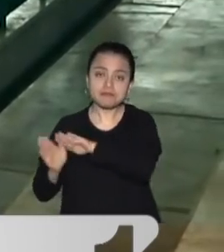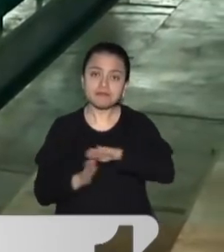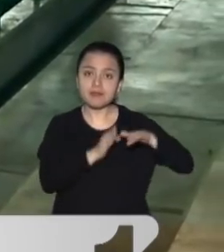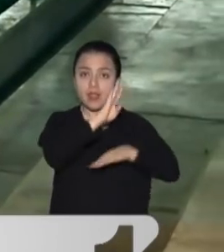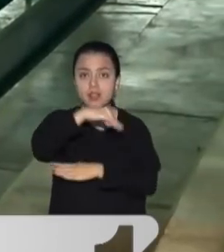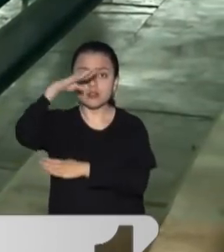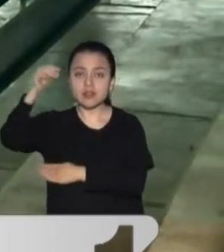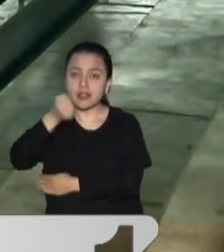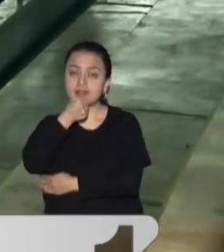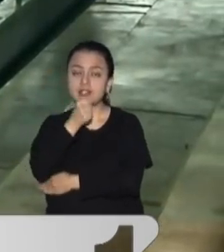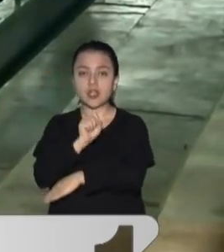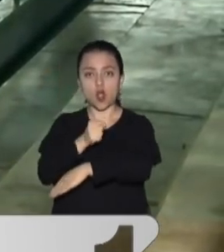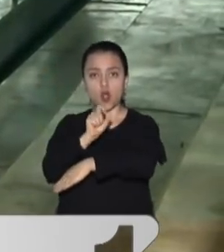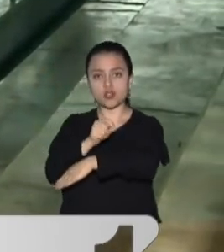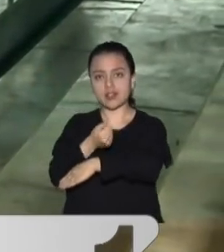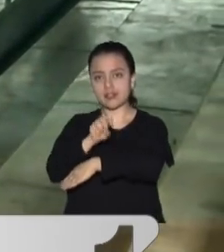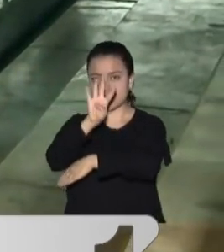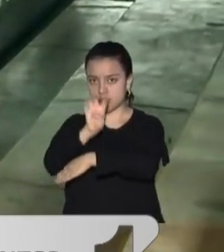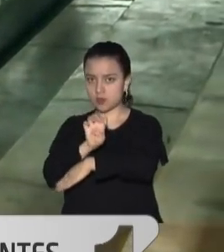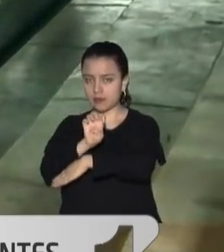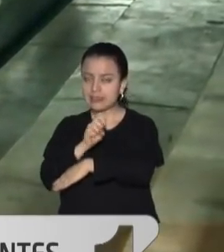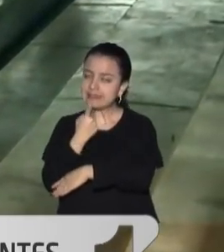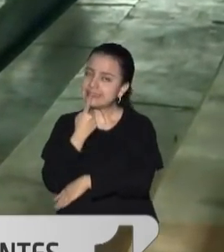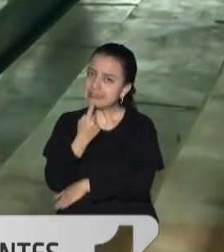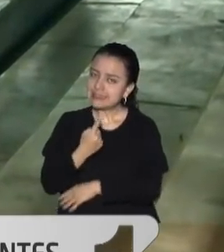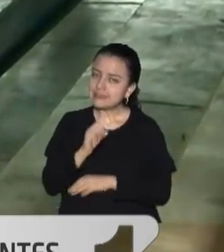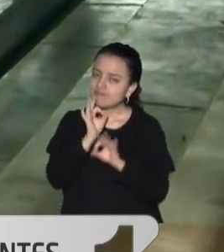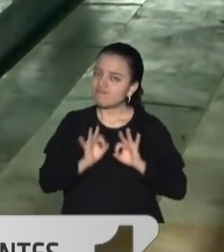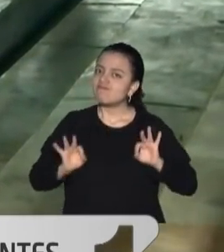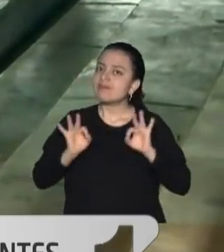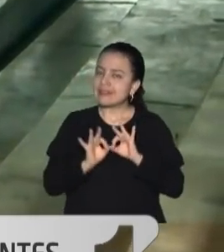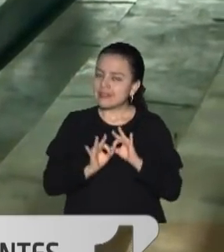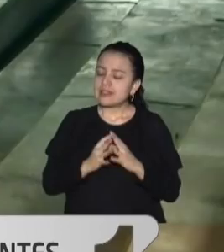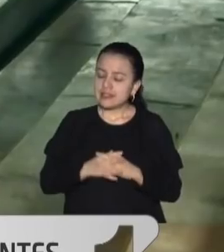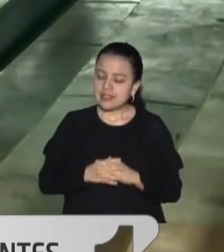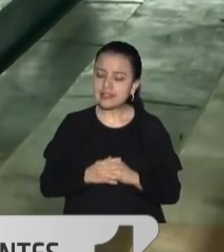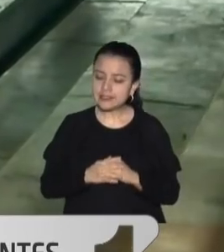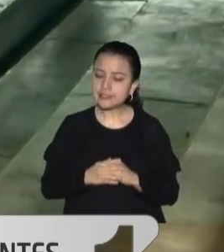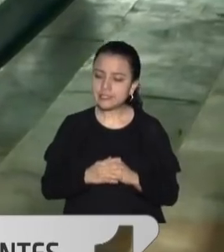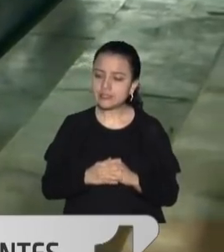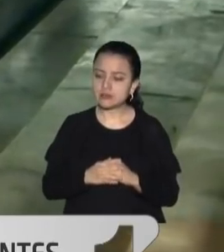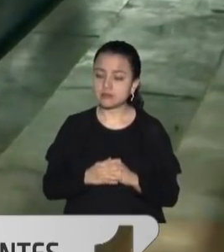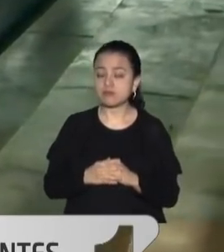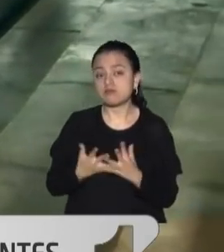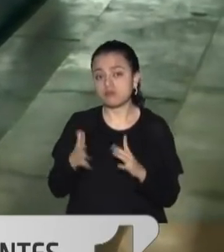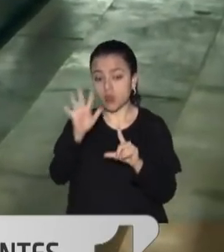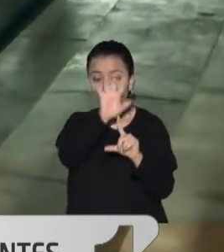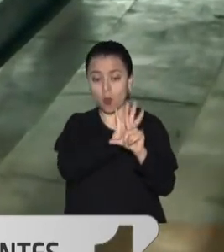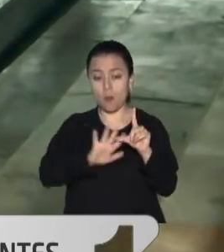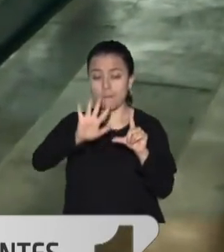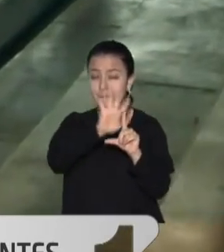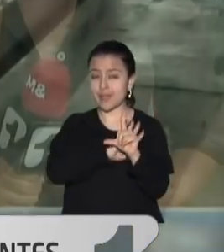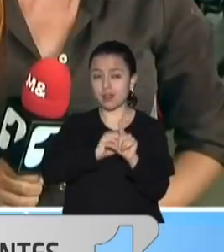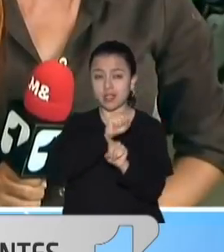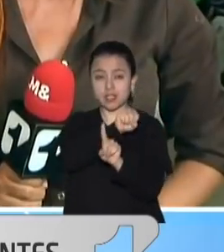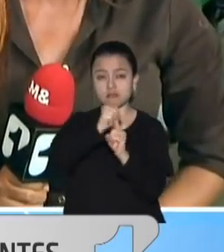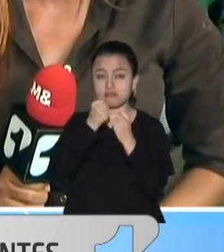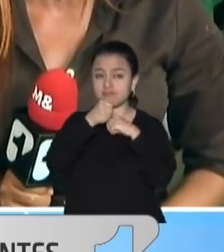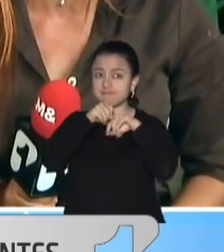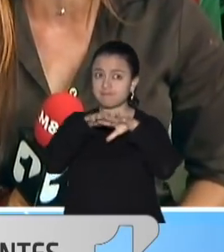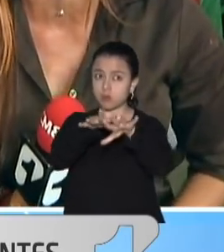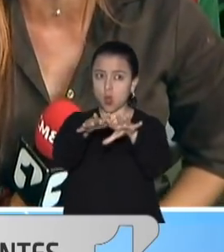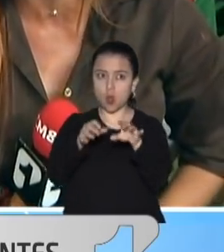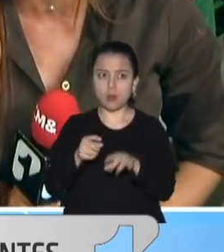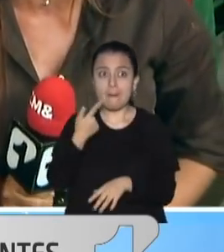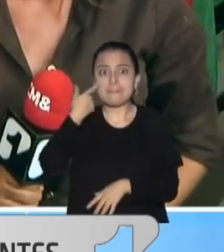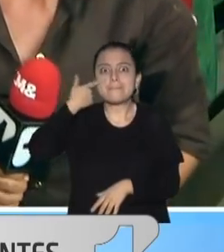capital antioqueña, a las 11 y 19 de la mañana, hay que decir que luego de que se conociera un video que fue viral en redes sociales, en donde al parecer un